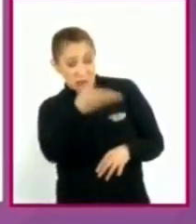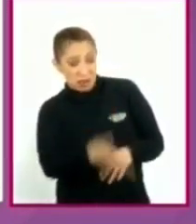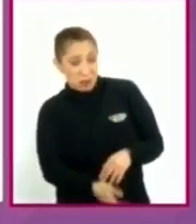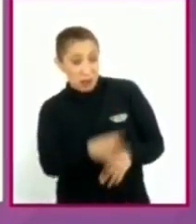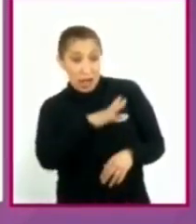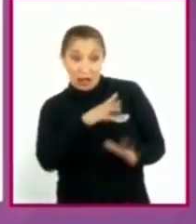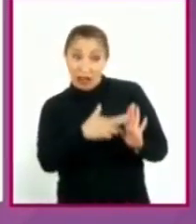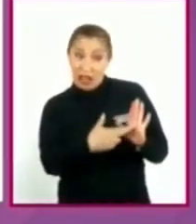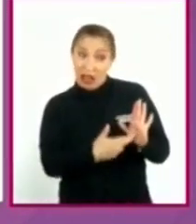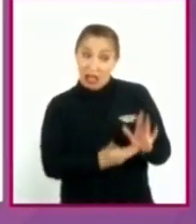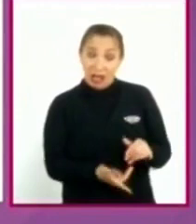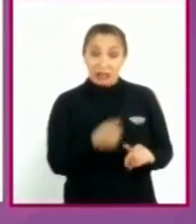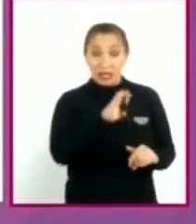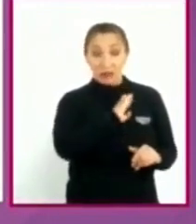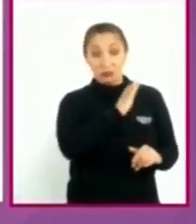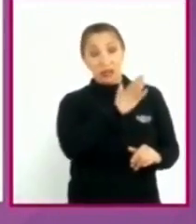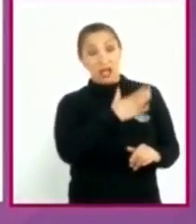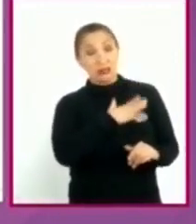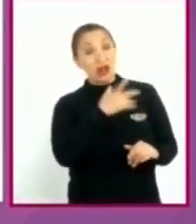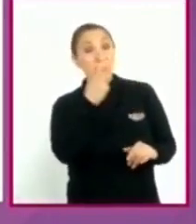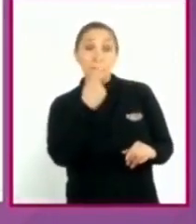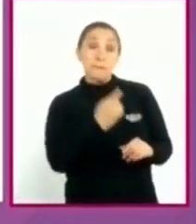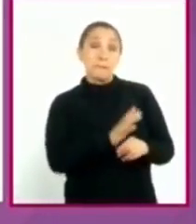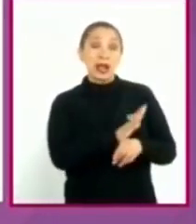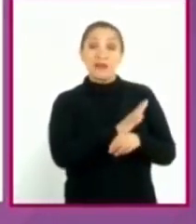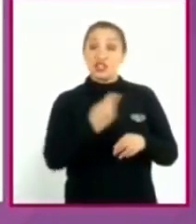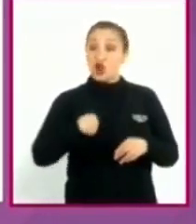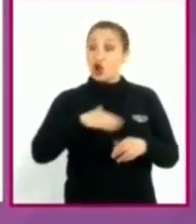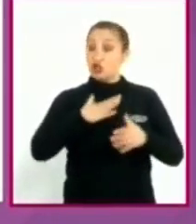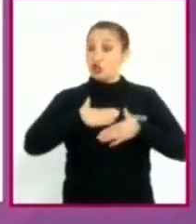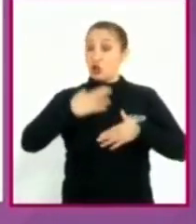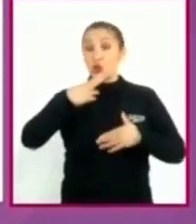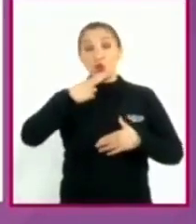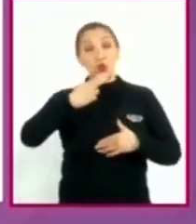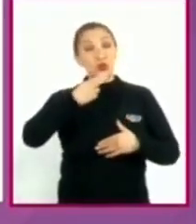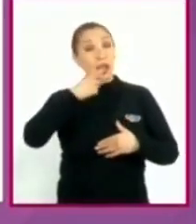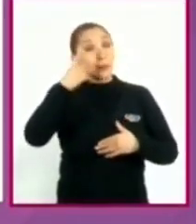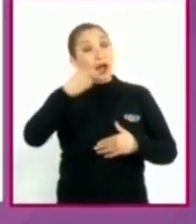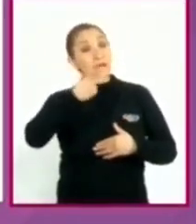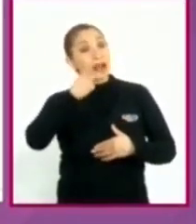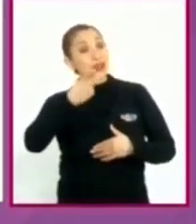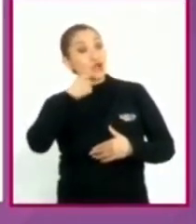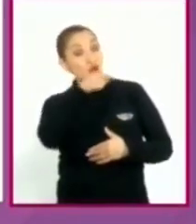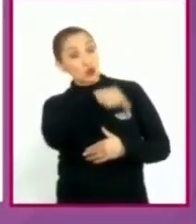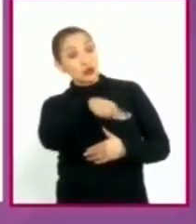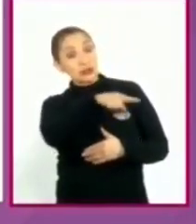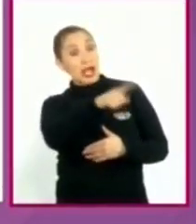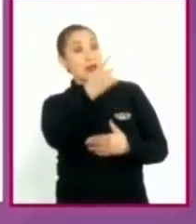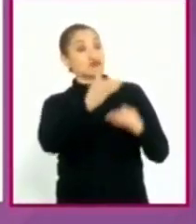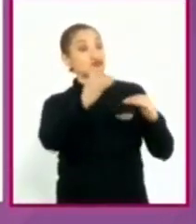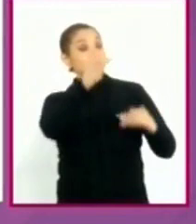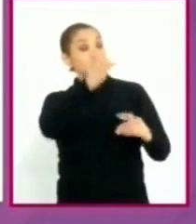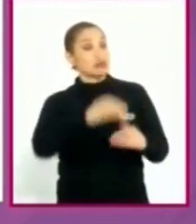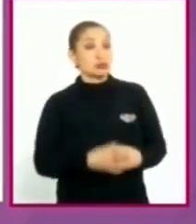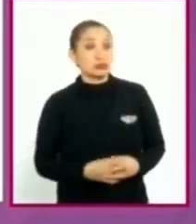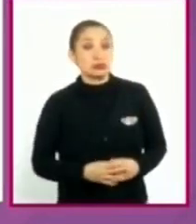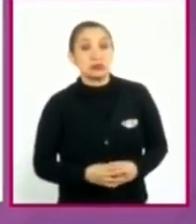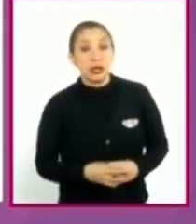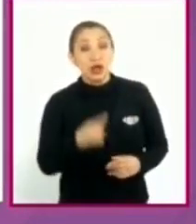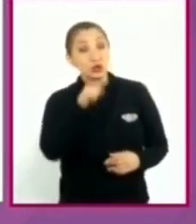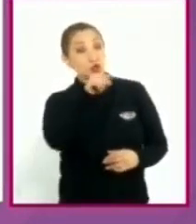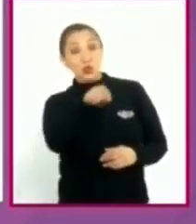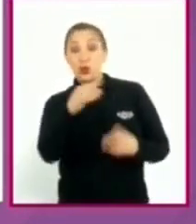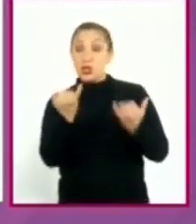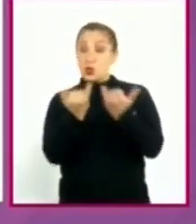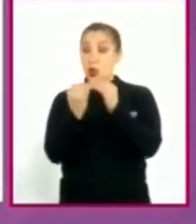hay reglas. El español es privilegio nuestro y lo usamos hablando de usted a los superiores, de tú a